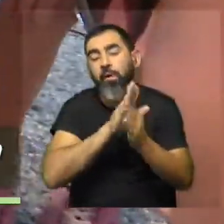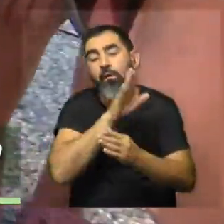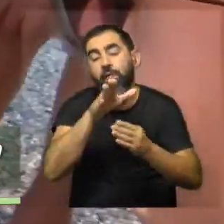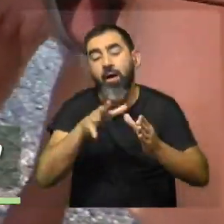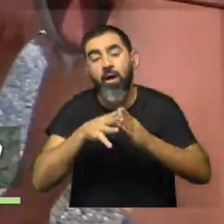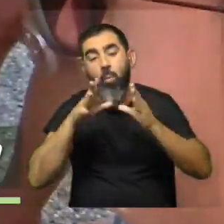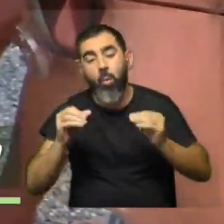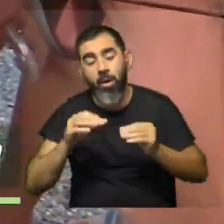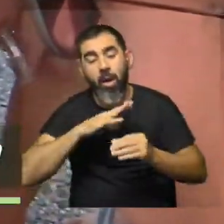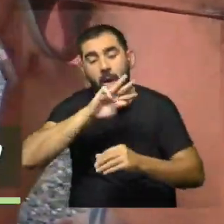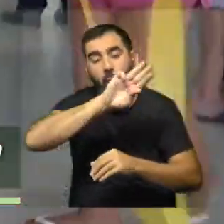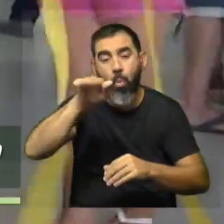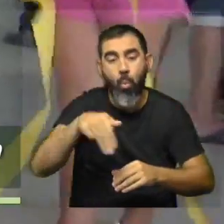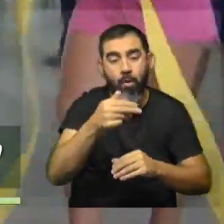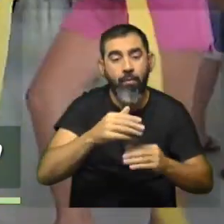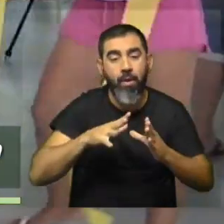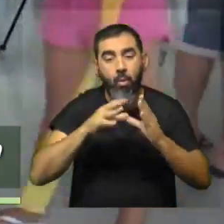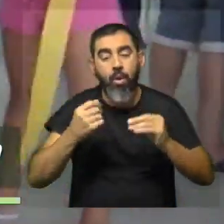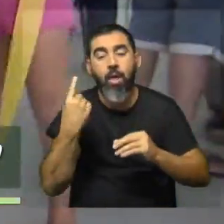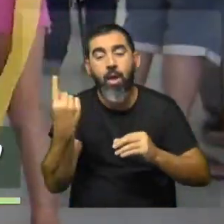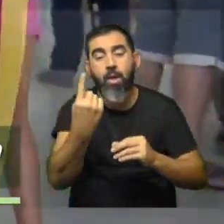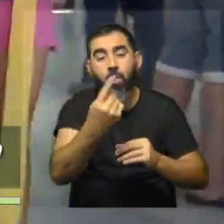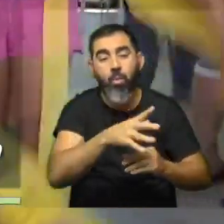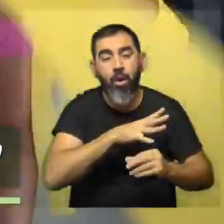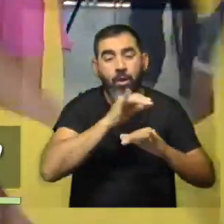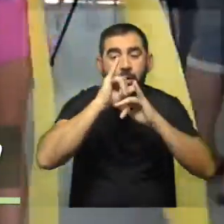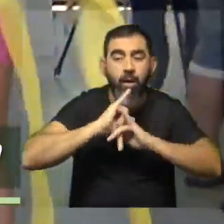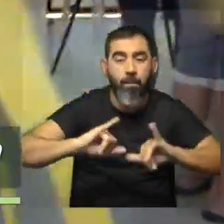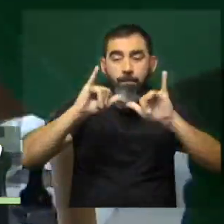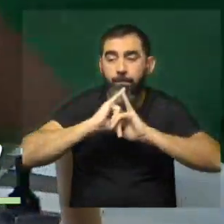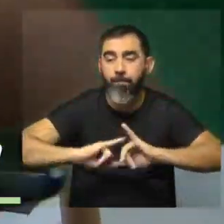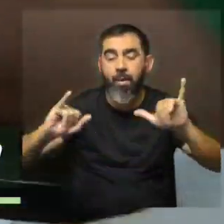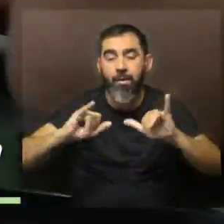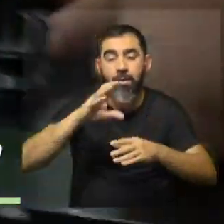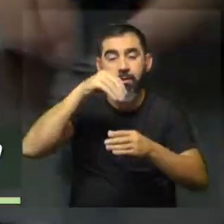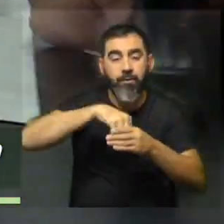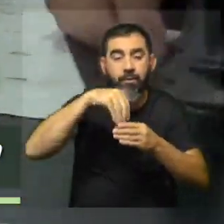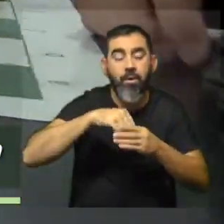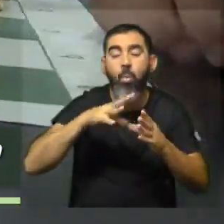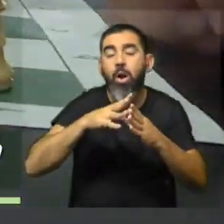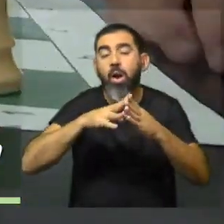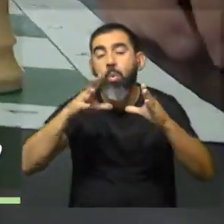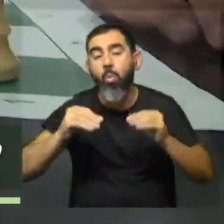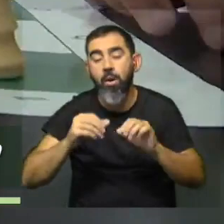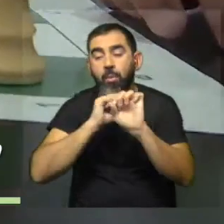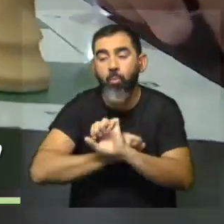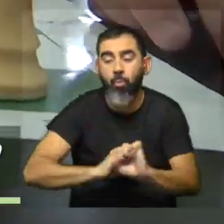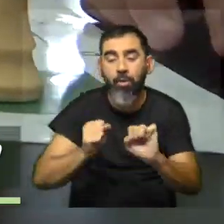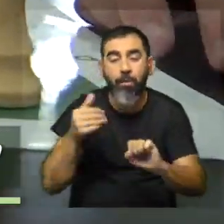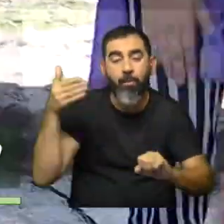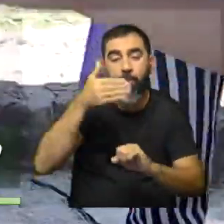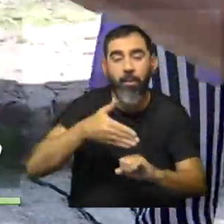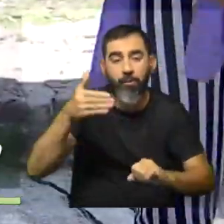Está listado en la web de primaria y cada escuela hizo la campaña interna de qué escuelas iban a estar habilitadas.